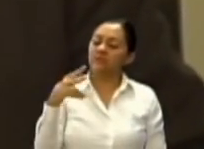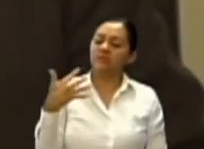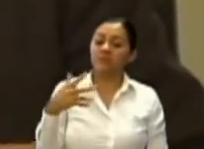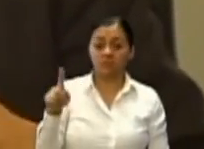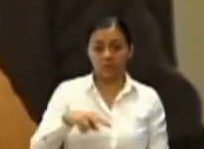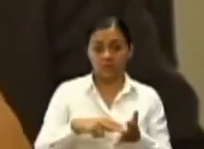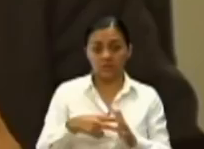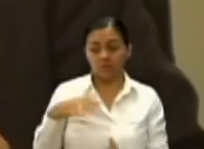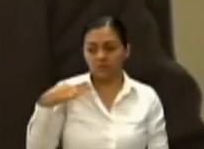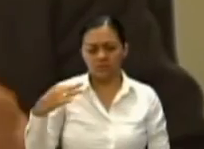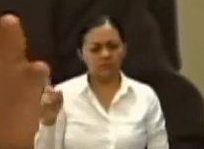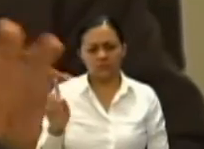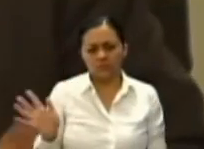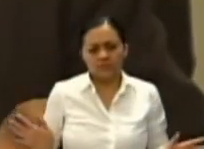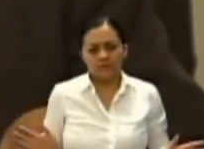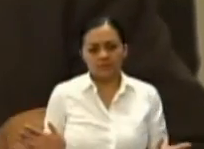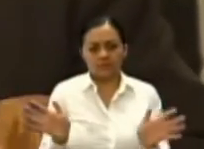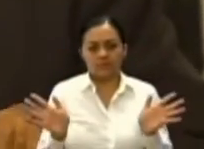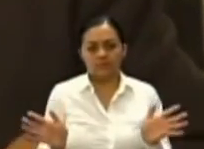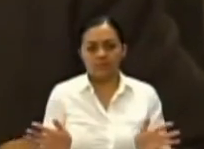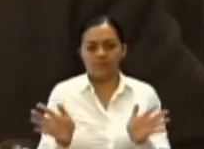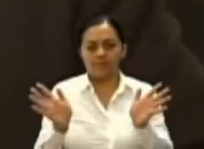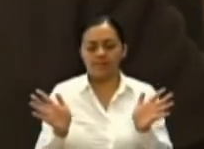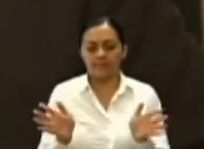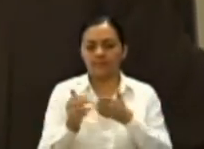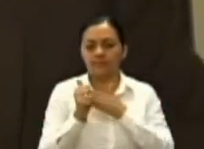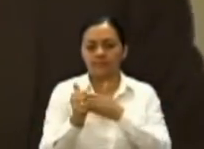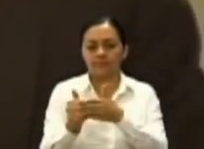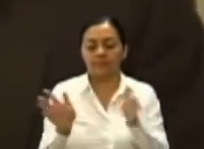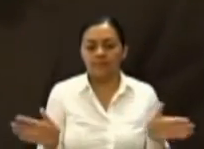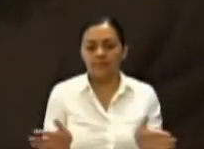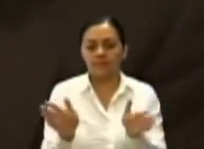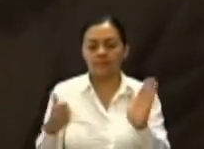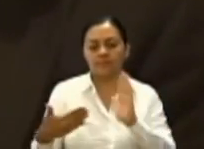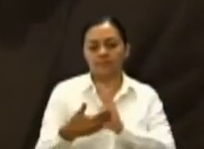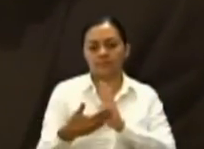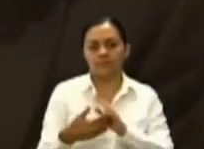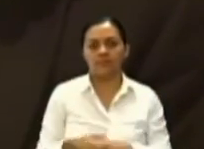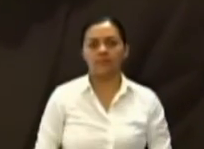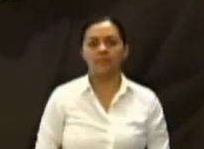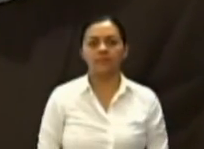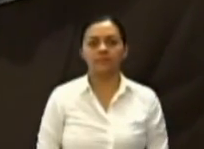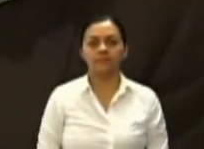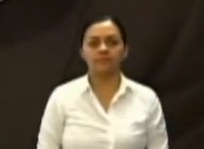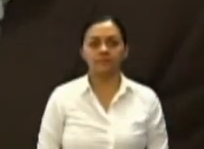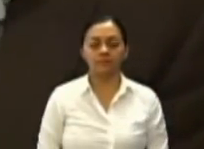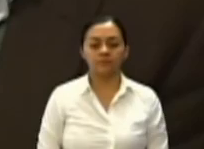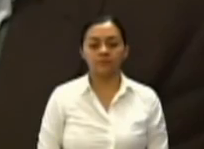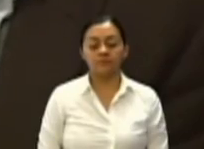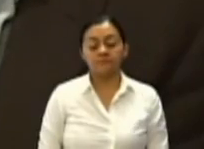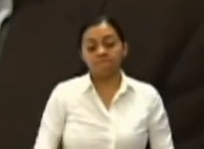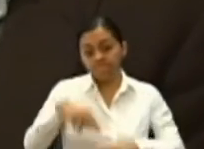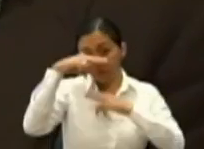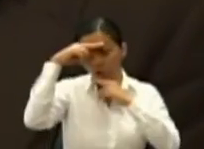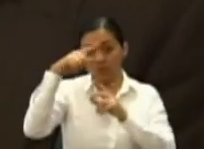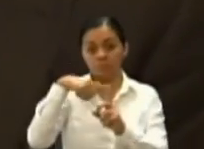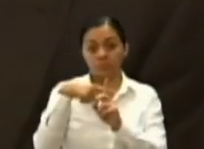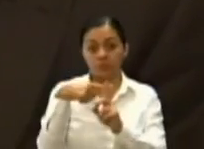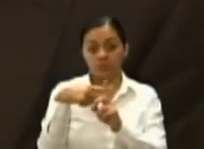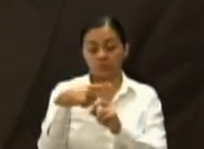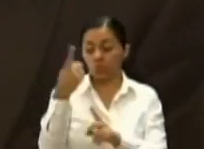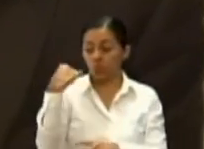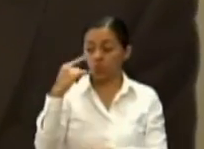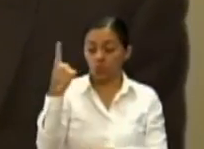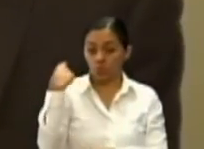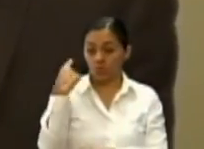autoconvoca espontáneamente sino que había una conducción bastante clara de las protestas y la buena noticia pues es que la última semana fue un fracaso